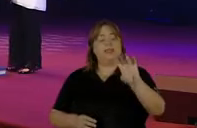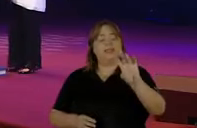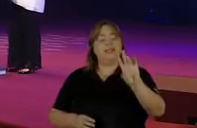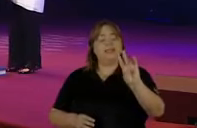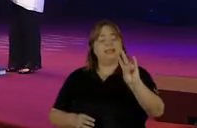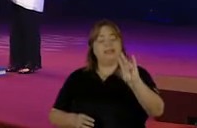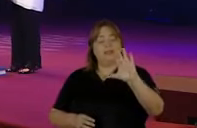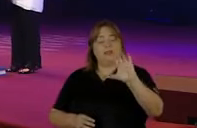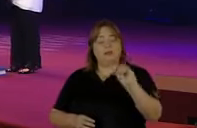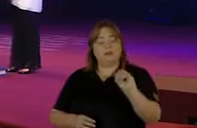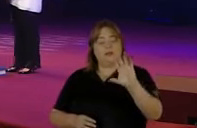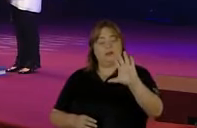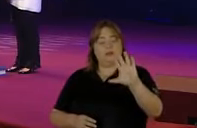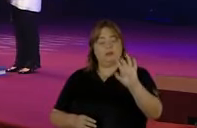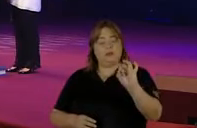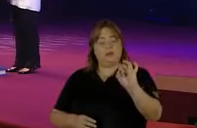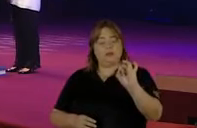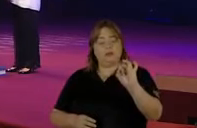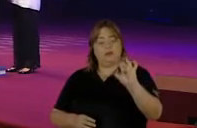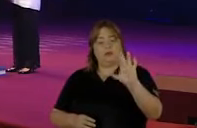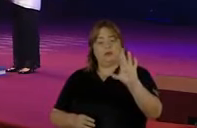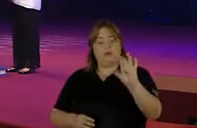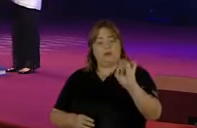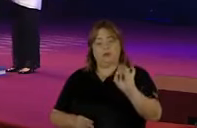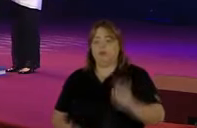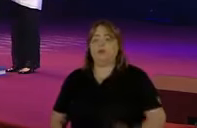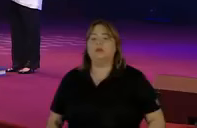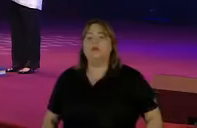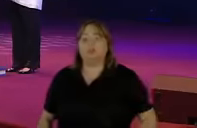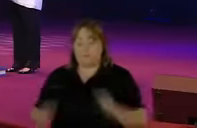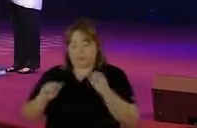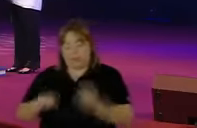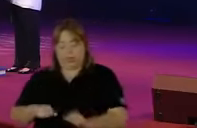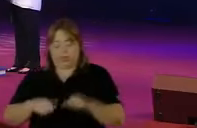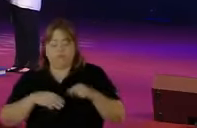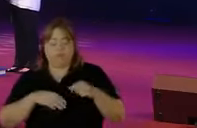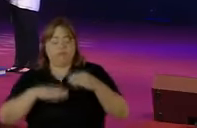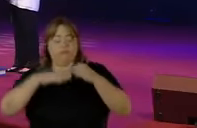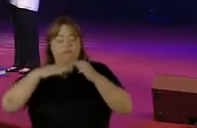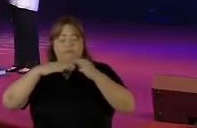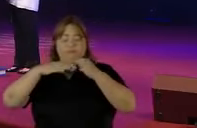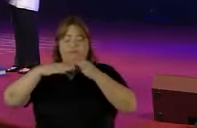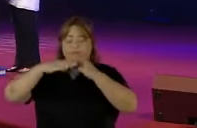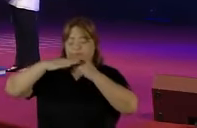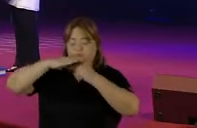730-5880, y si es así más tecnológico nos escribe a la dirección de correo electrónico